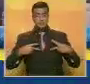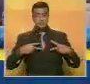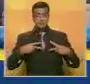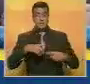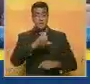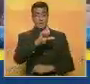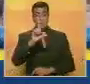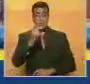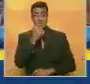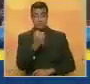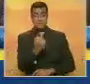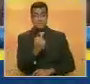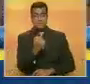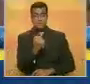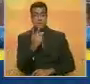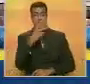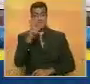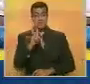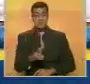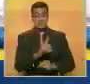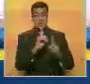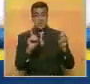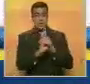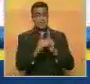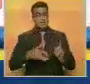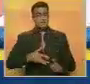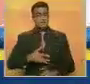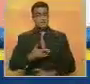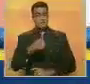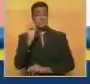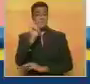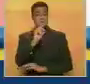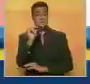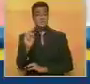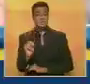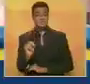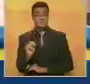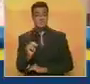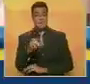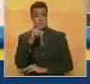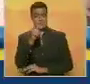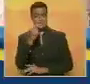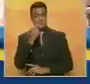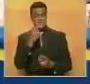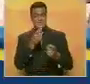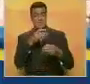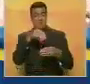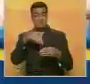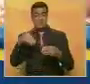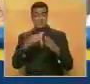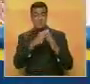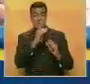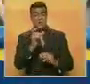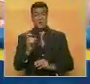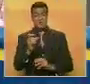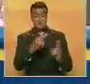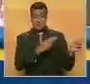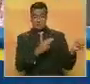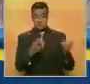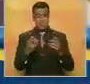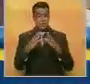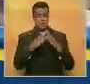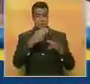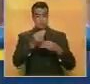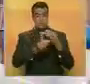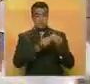asegura que en el país hay un sentimiento de cambio que se sentirá en la asamblea nacional pero para eso hace falta el voto de la gente Por lo cual invitó a todos a